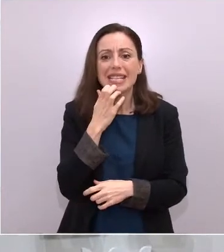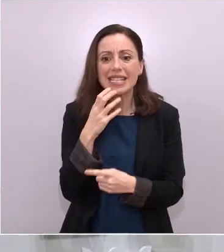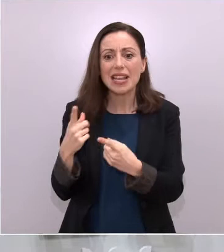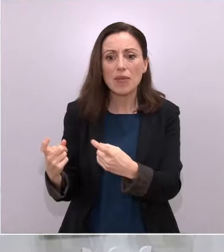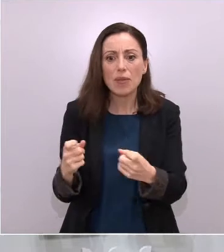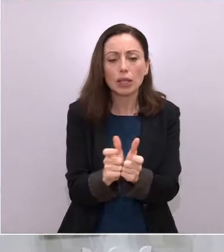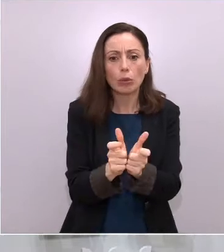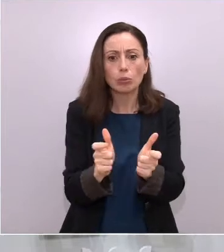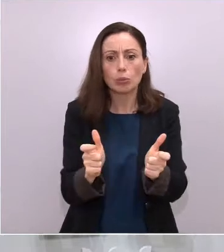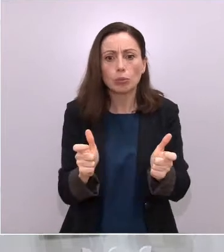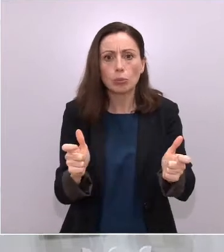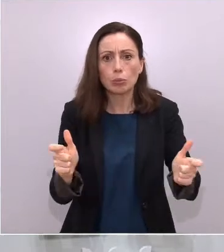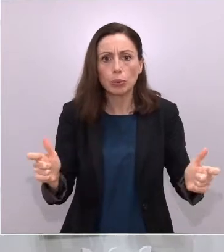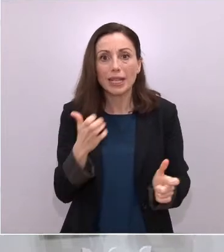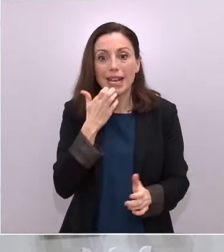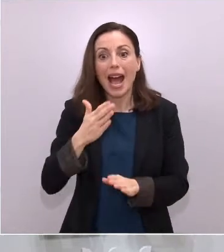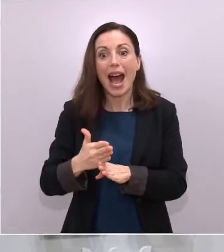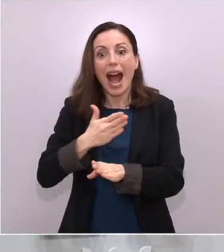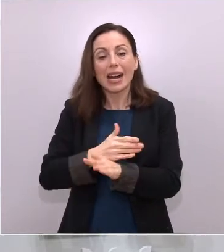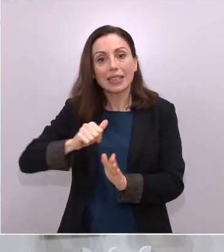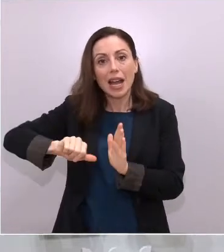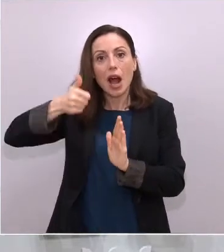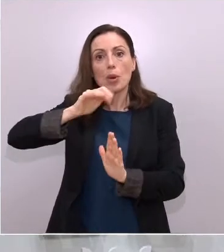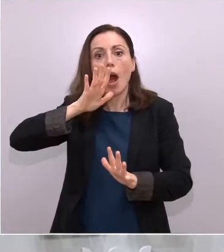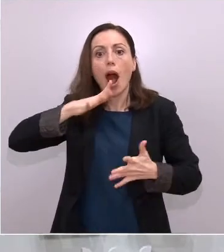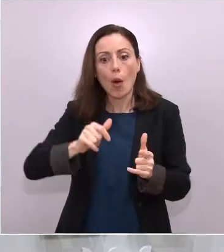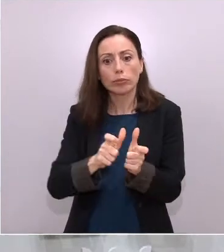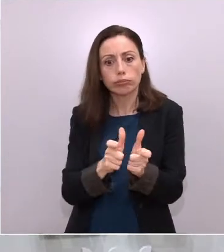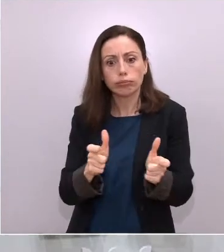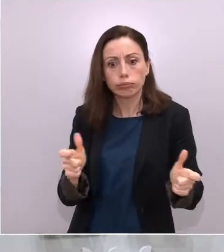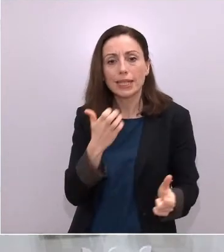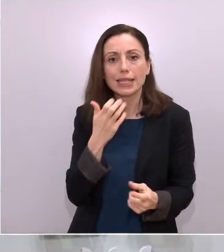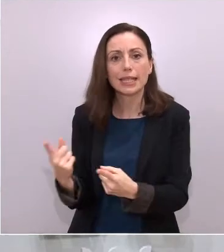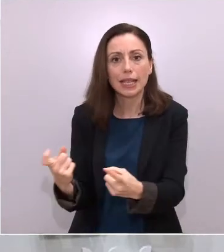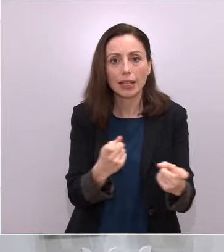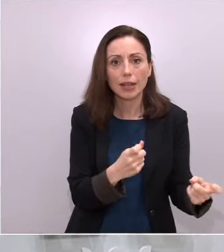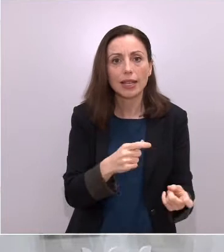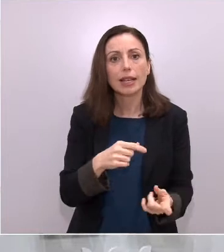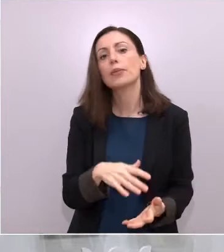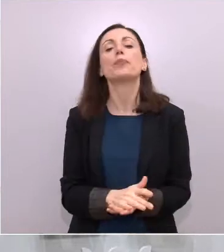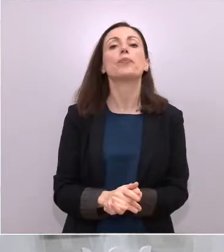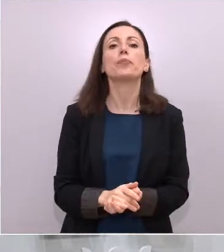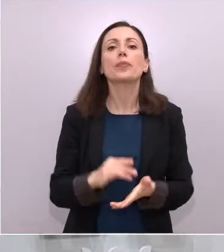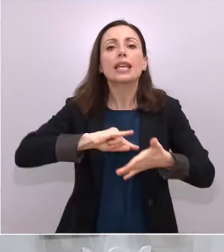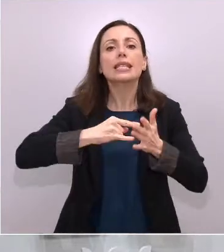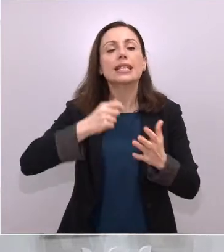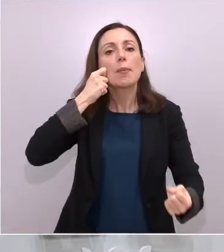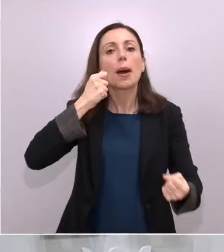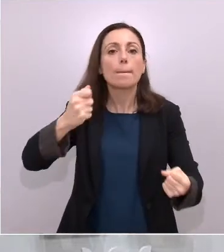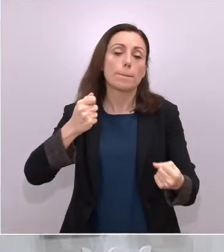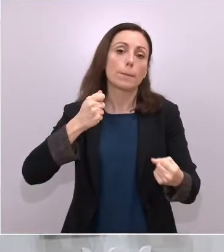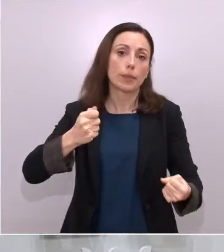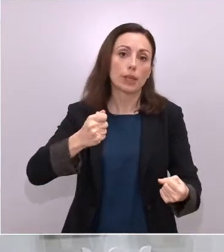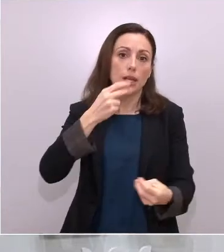encima, incluso lo aprobado. Baste como ejemplo la respuesta que el sistema público de salud de la región de Murcia